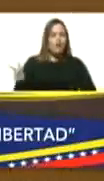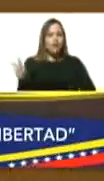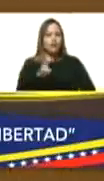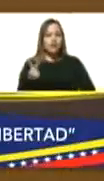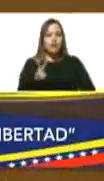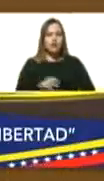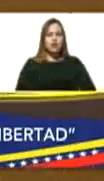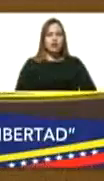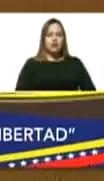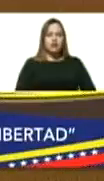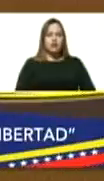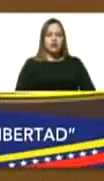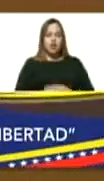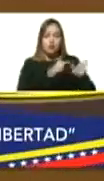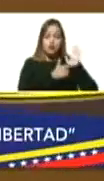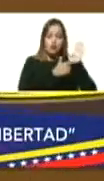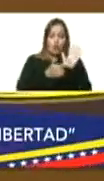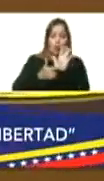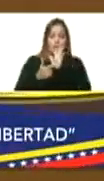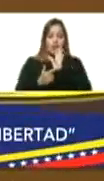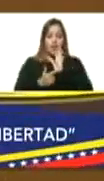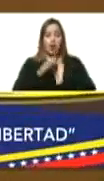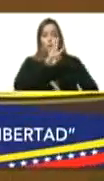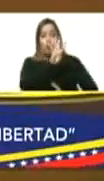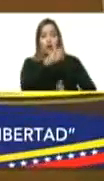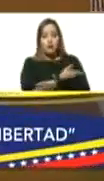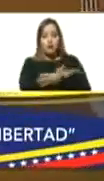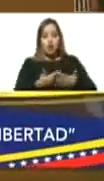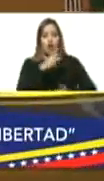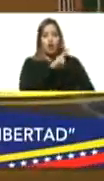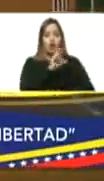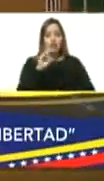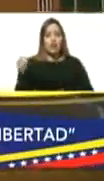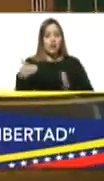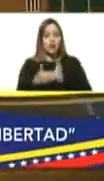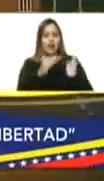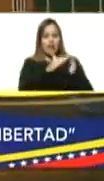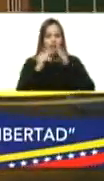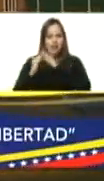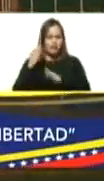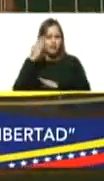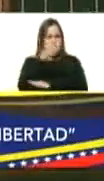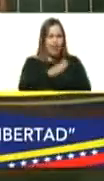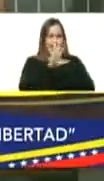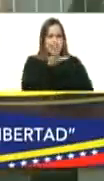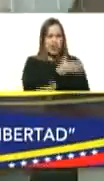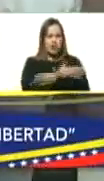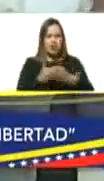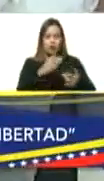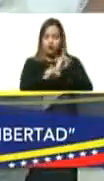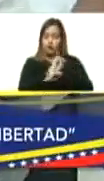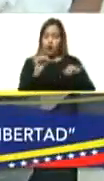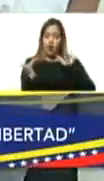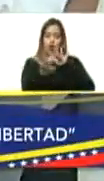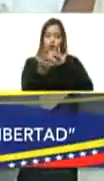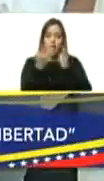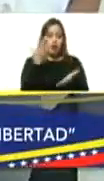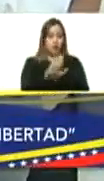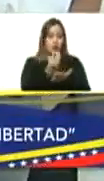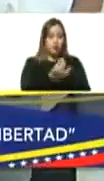revelar ya el hito 4.200.000 viviendas rumbo a los 5 millones, nosotros despedimos el pase del Estado Monagas hacia